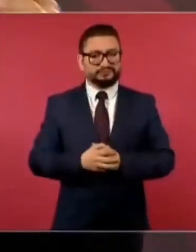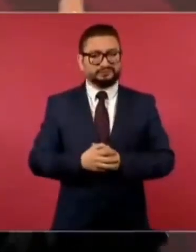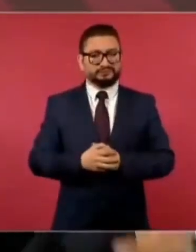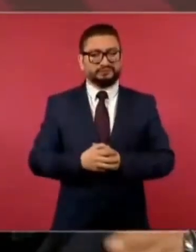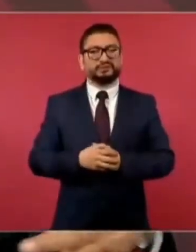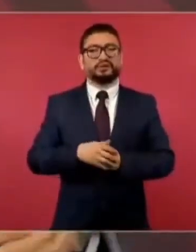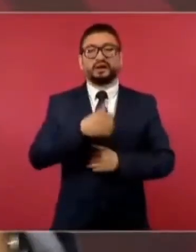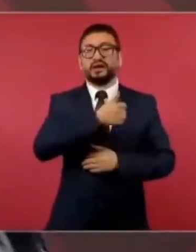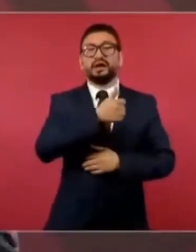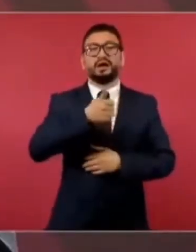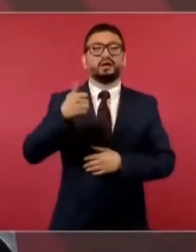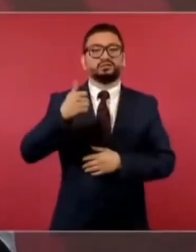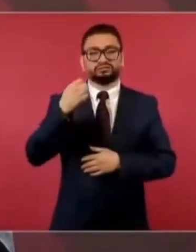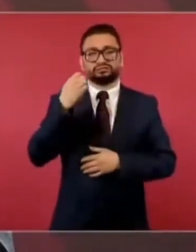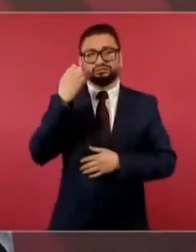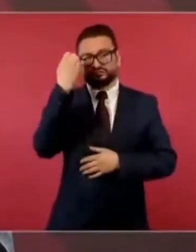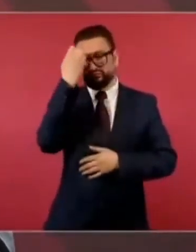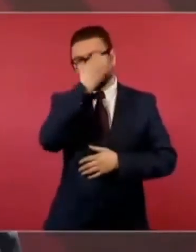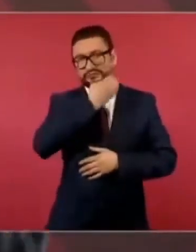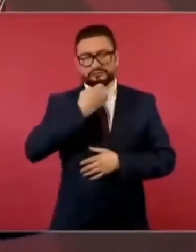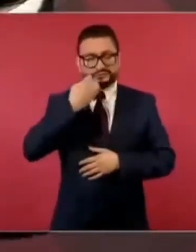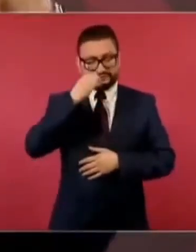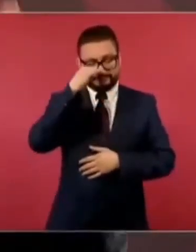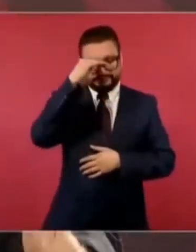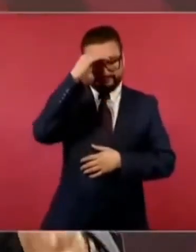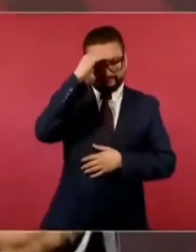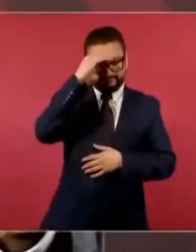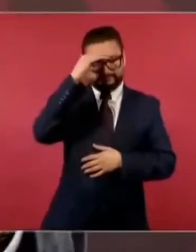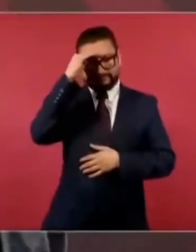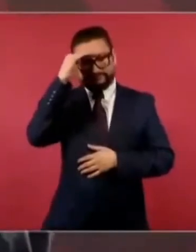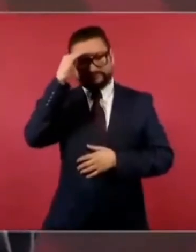hiciera un análisis de